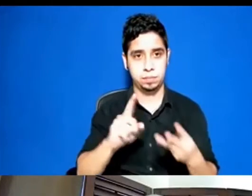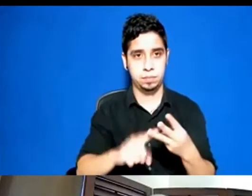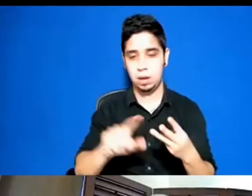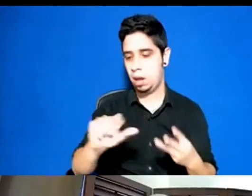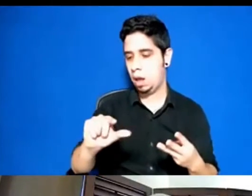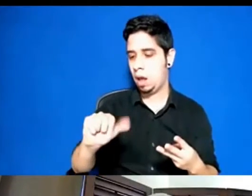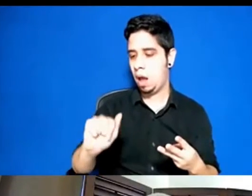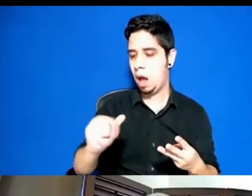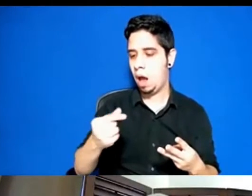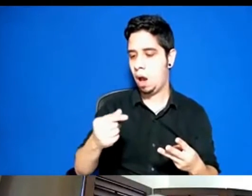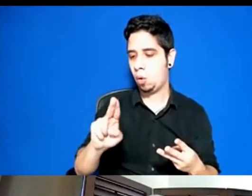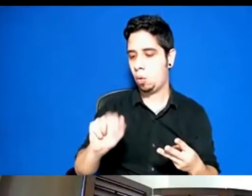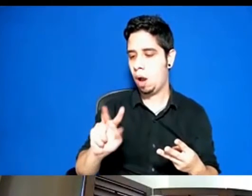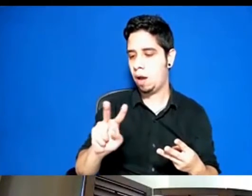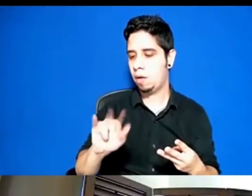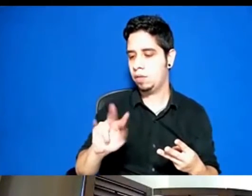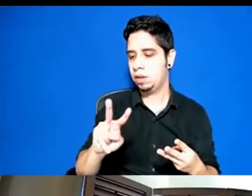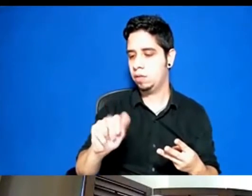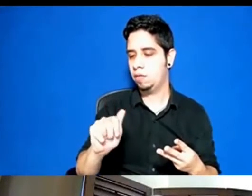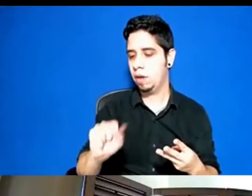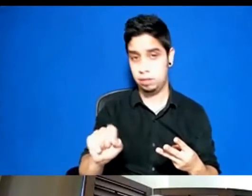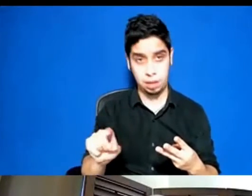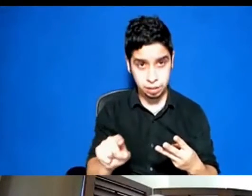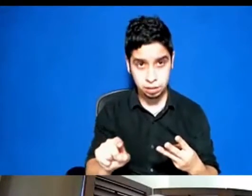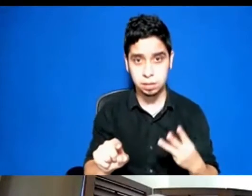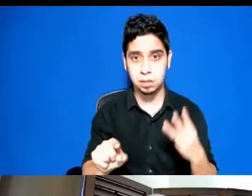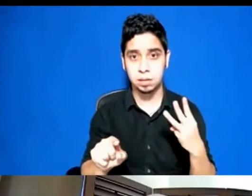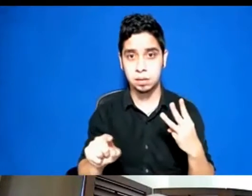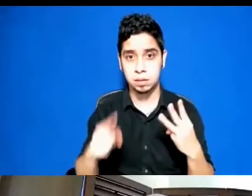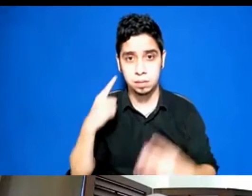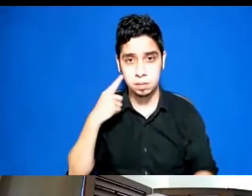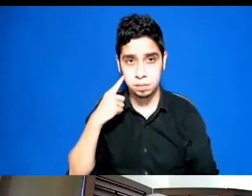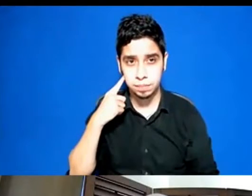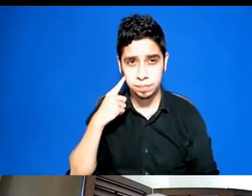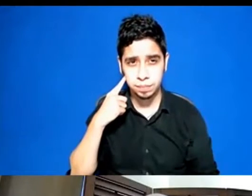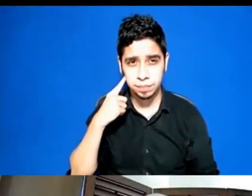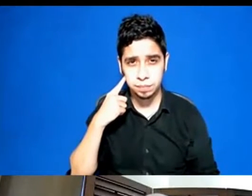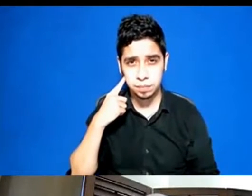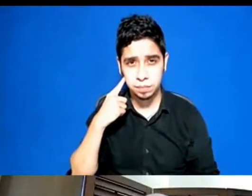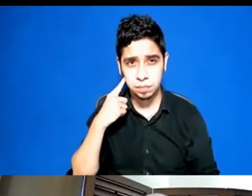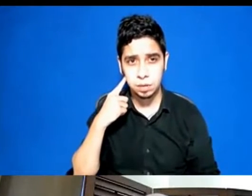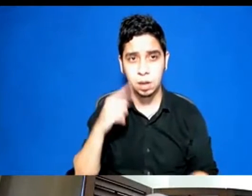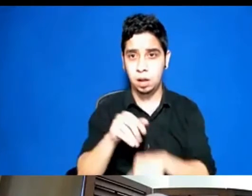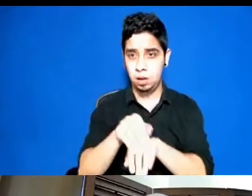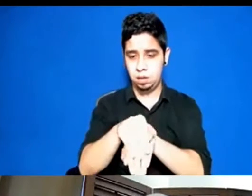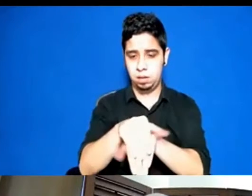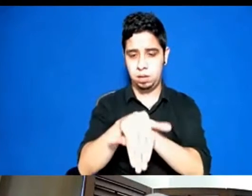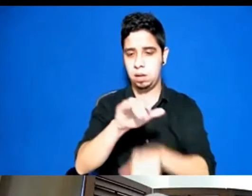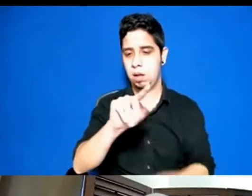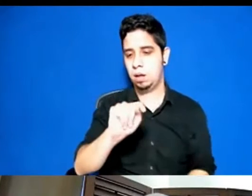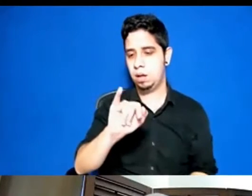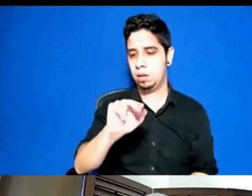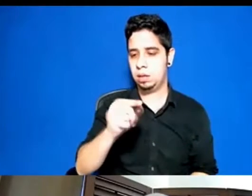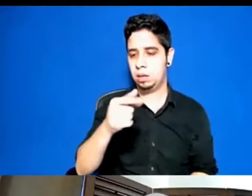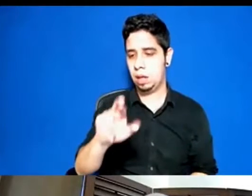en las aguas vivas, exacto. Las medusas, sí, la pinglar se come las medusas. Cada tipo de